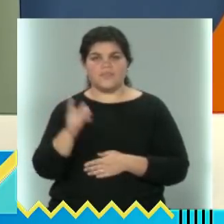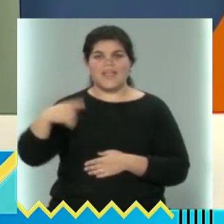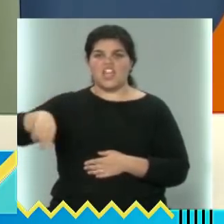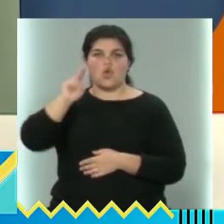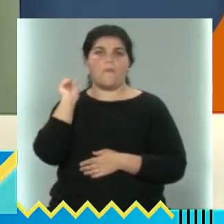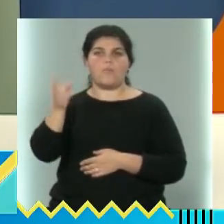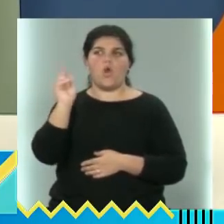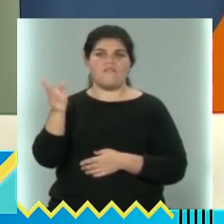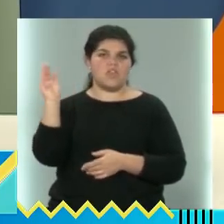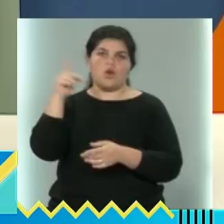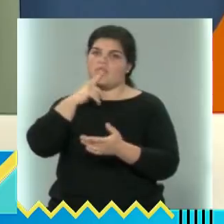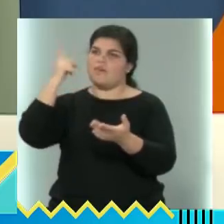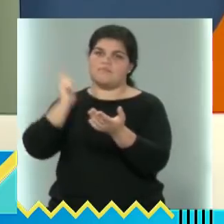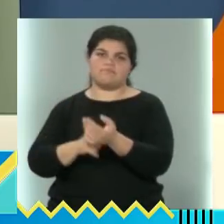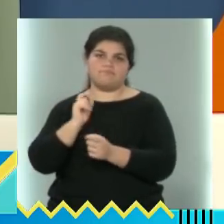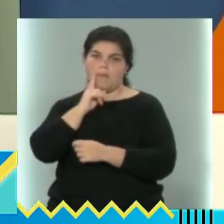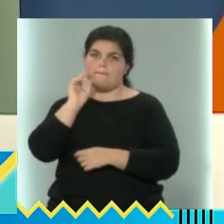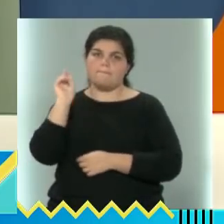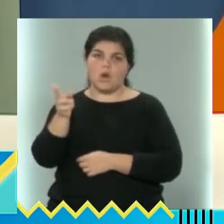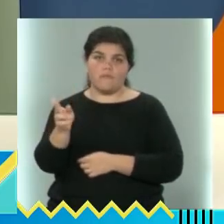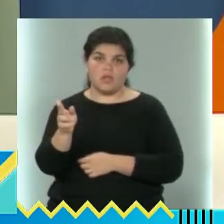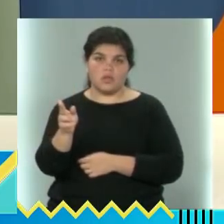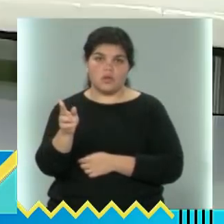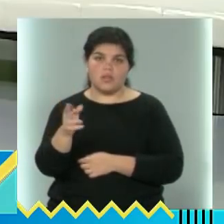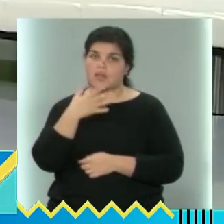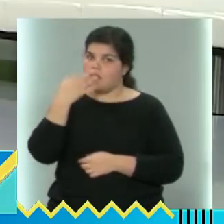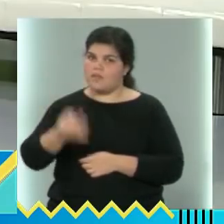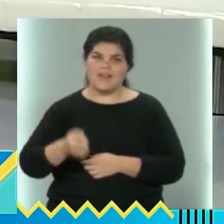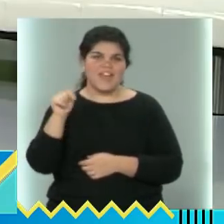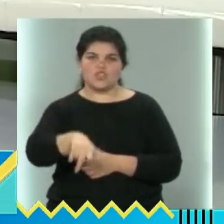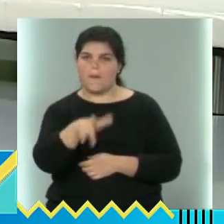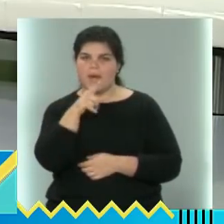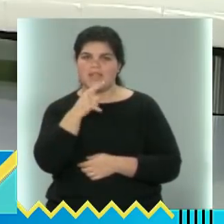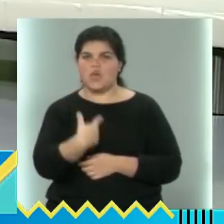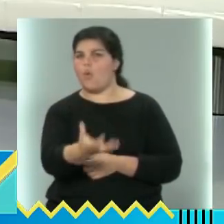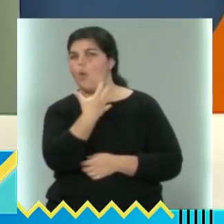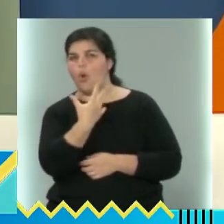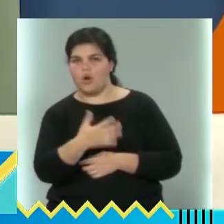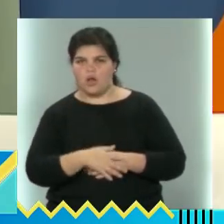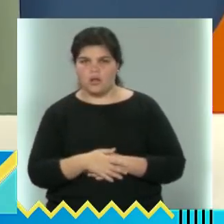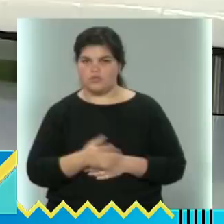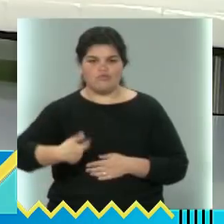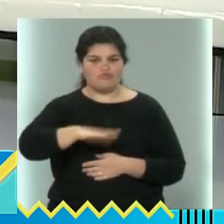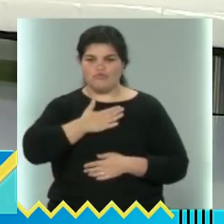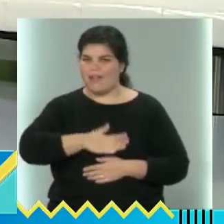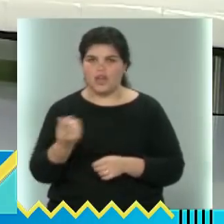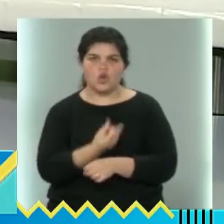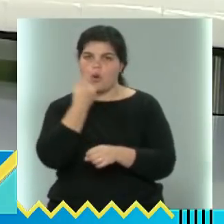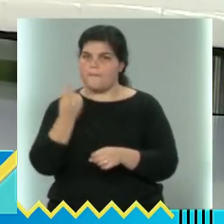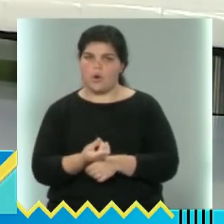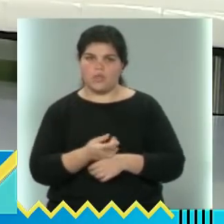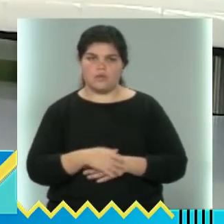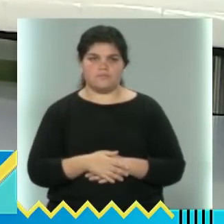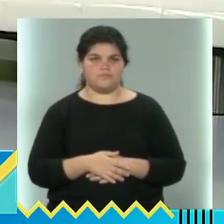prohibir, realmente me parece que es tomarnos el pelo. No podemos de ninguna manera quedarnos tranquilos. Bien, mira,